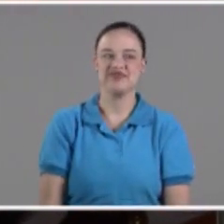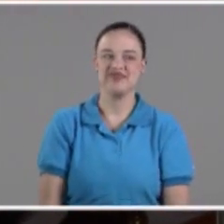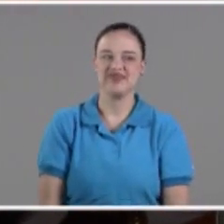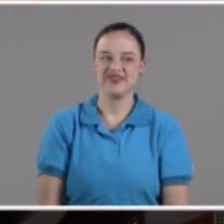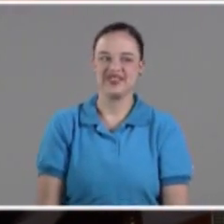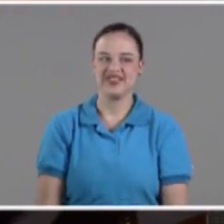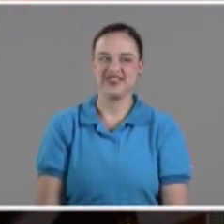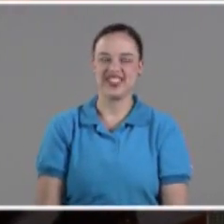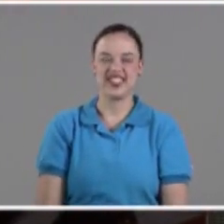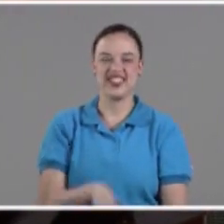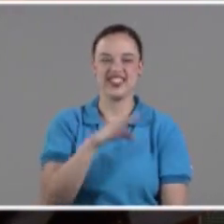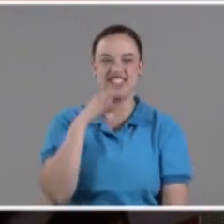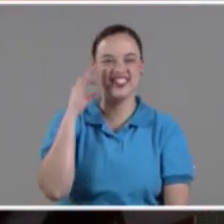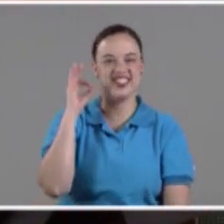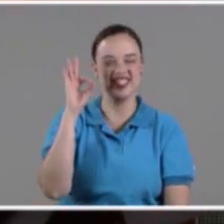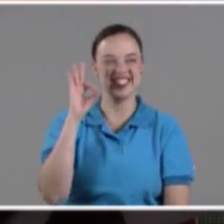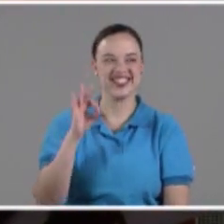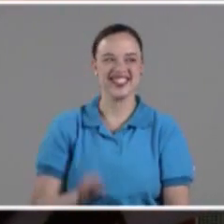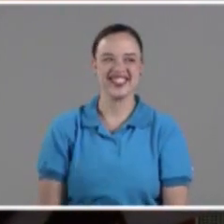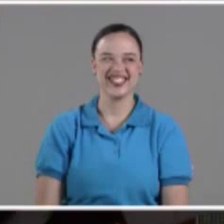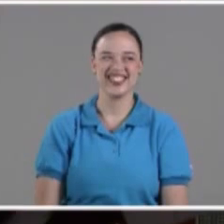Ay qué rico